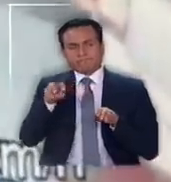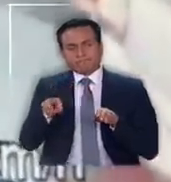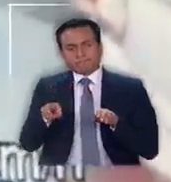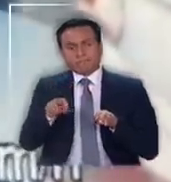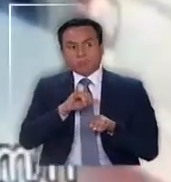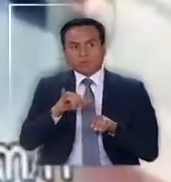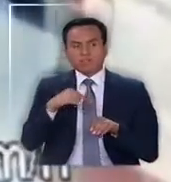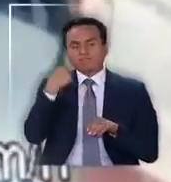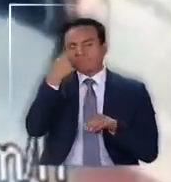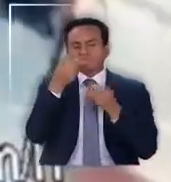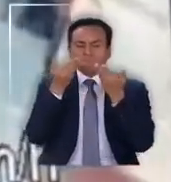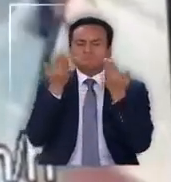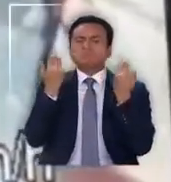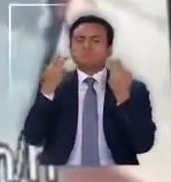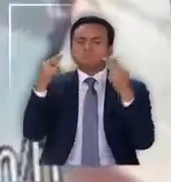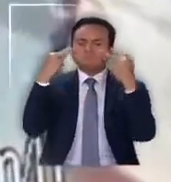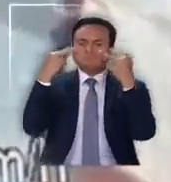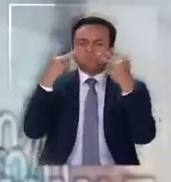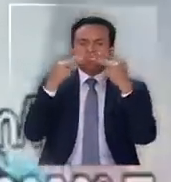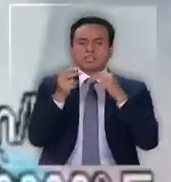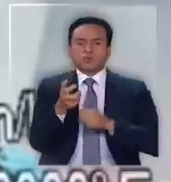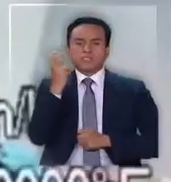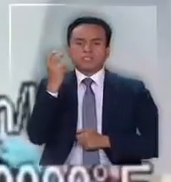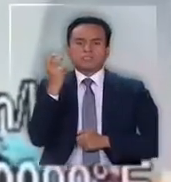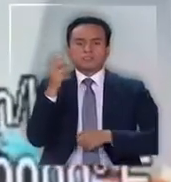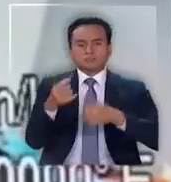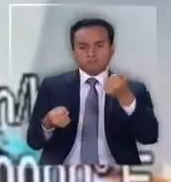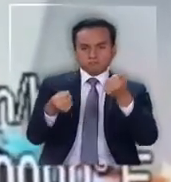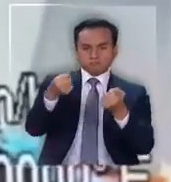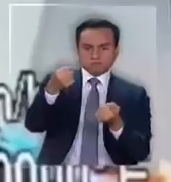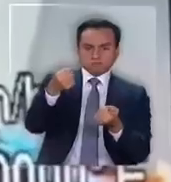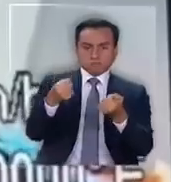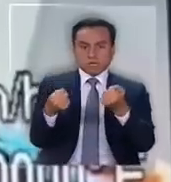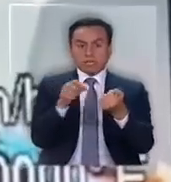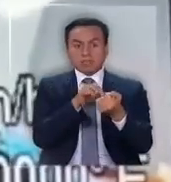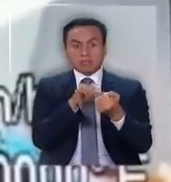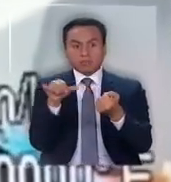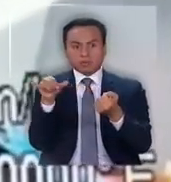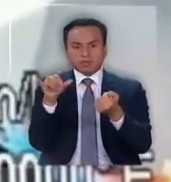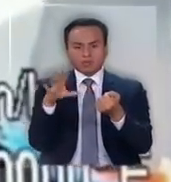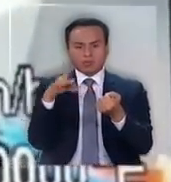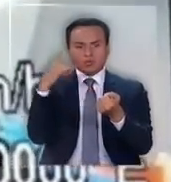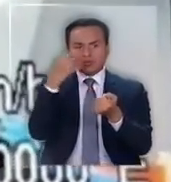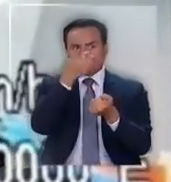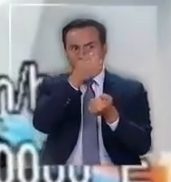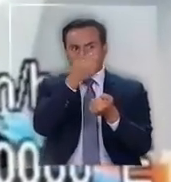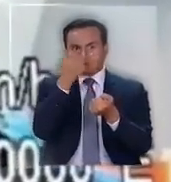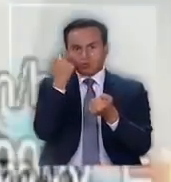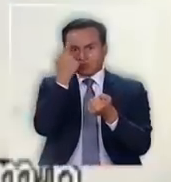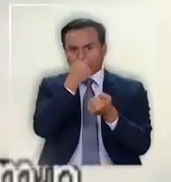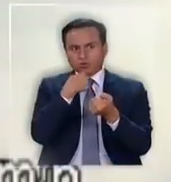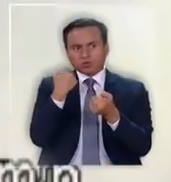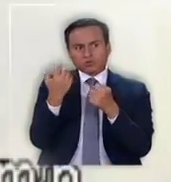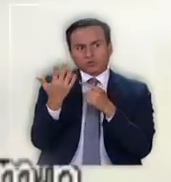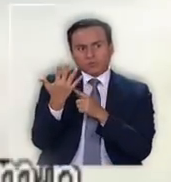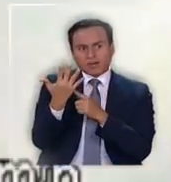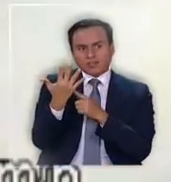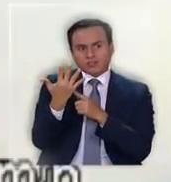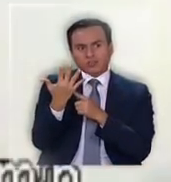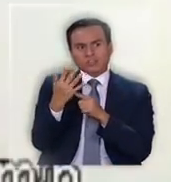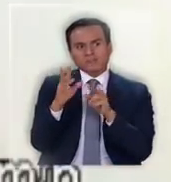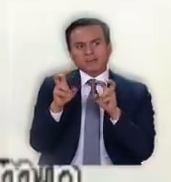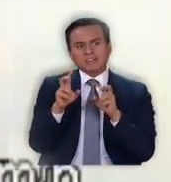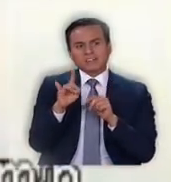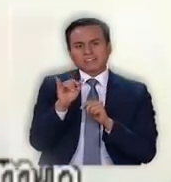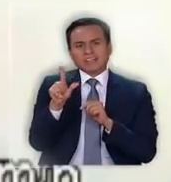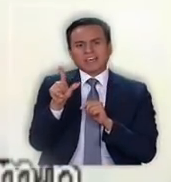A rostro cubierto, uno de los delincuentes tomó el volante, pero después descubrió su rostro. En su mano, un inhibidor de